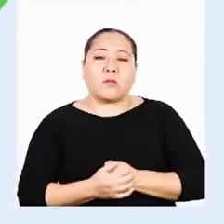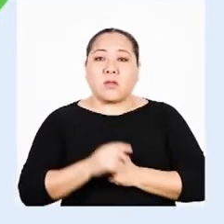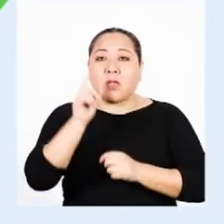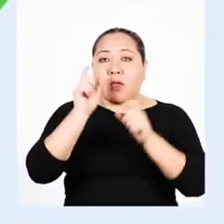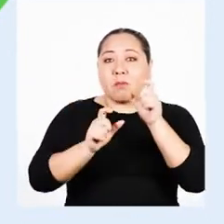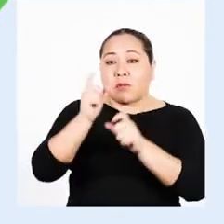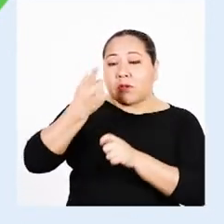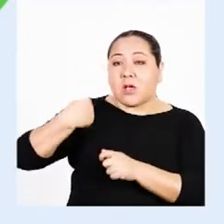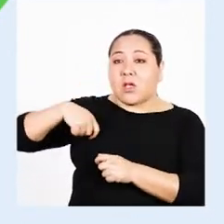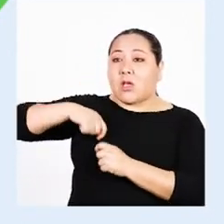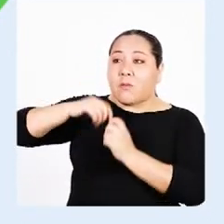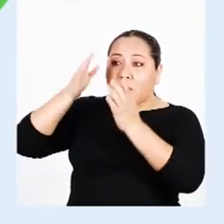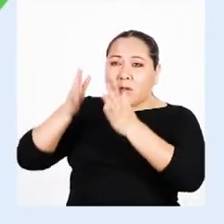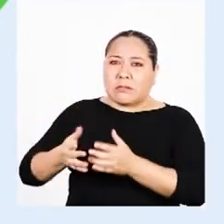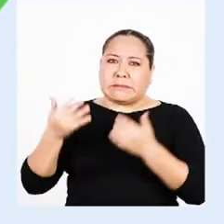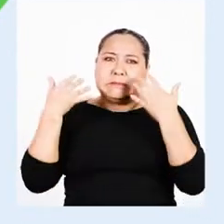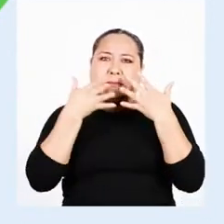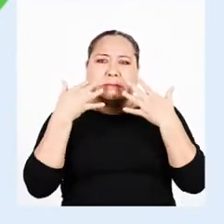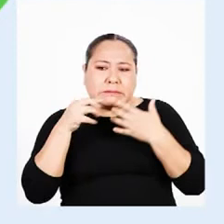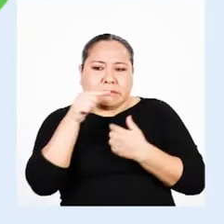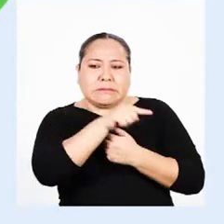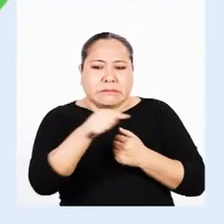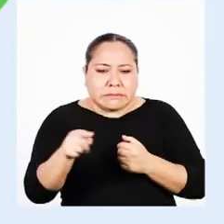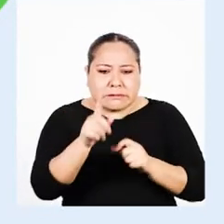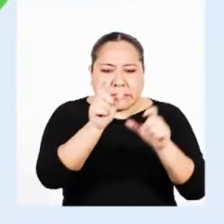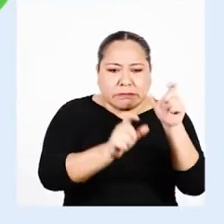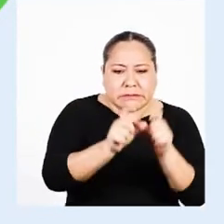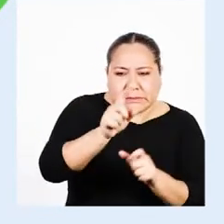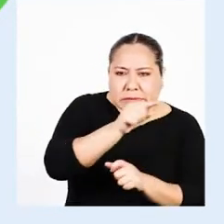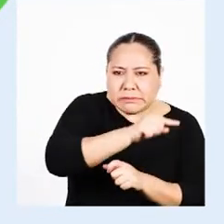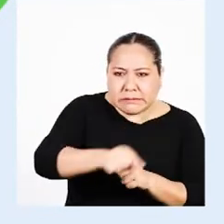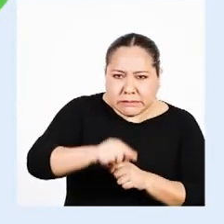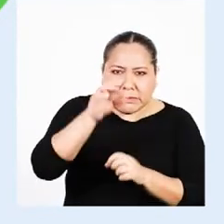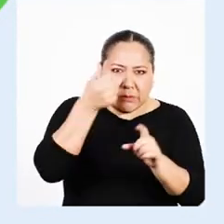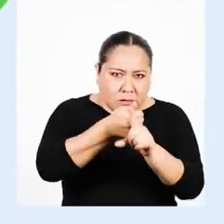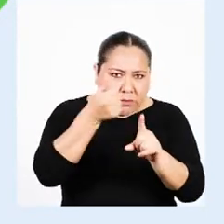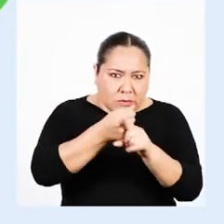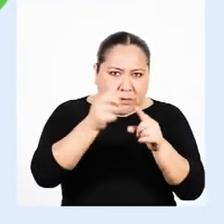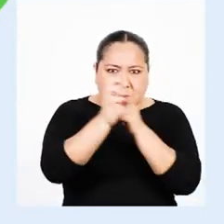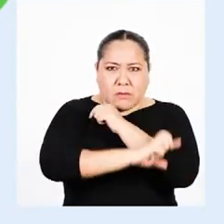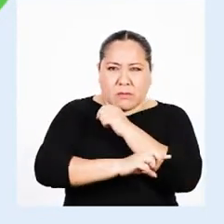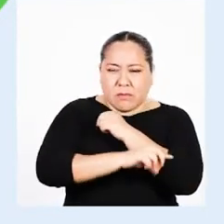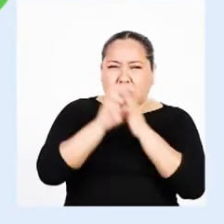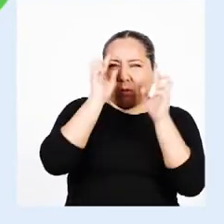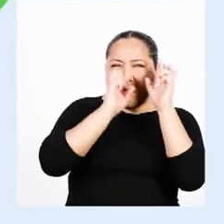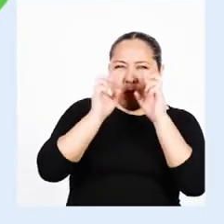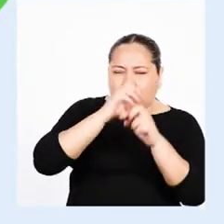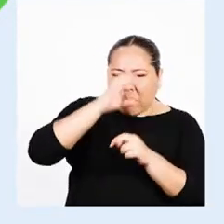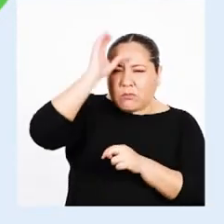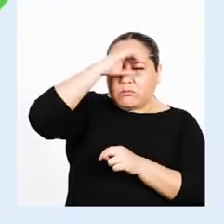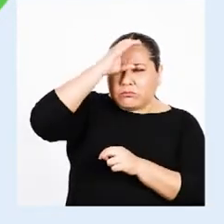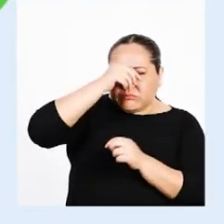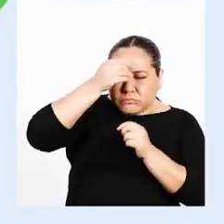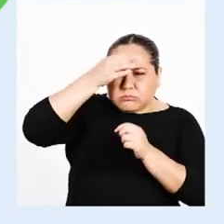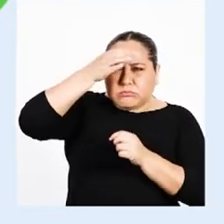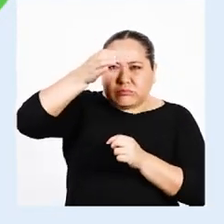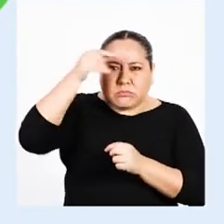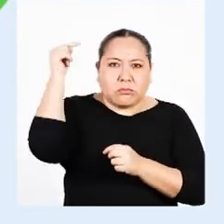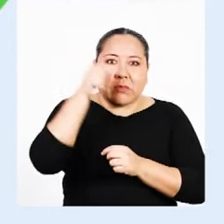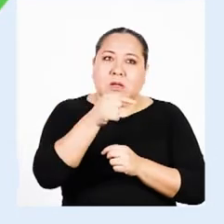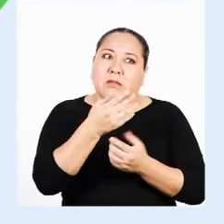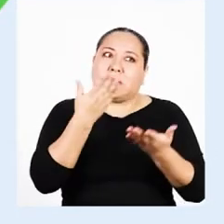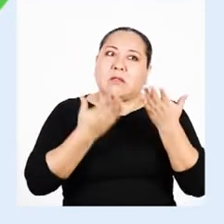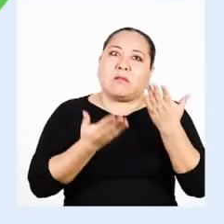Los colonizadores tenían miedo de que los colonizados tengan educación y conocimiento,